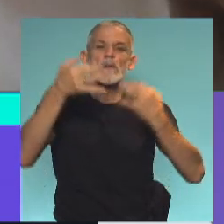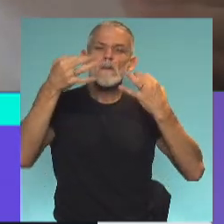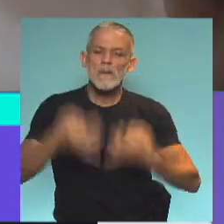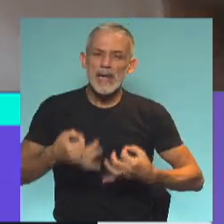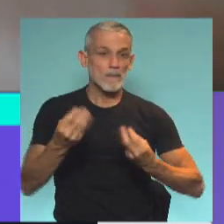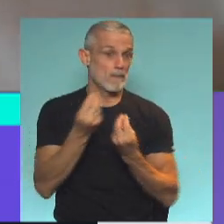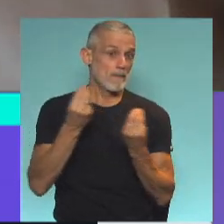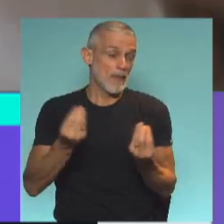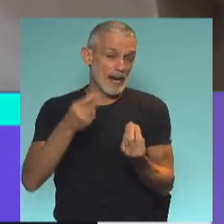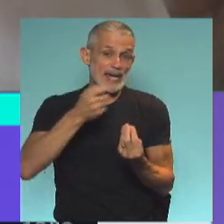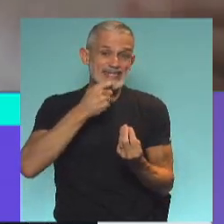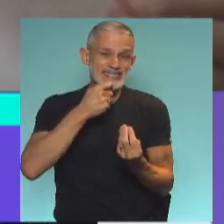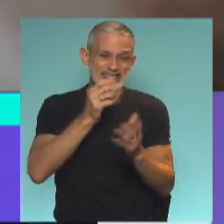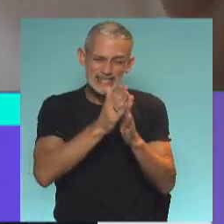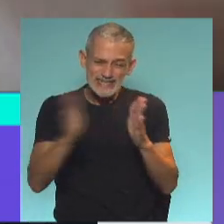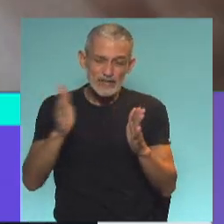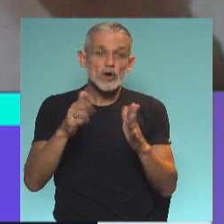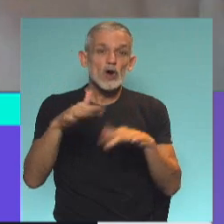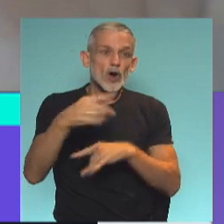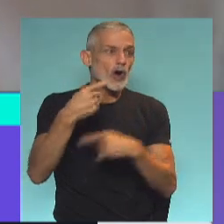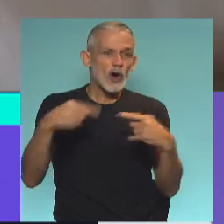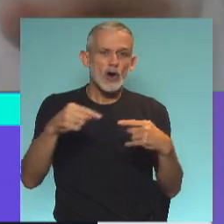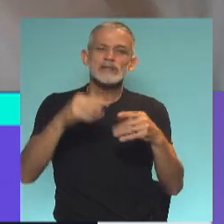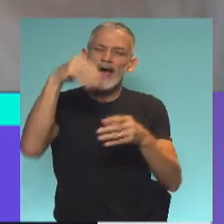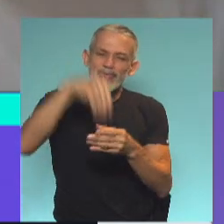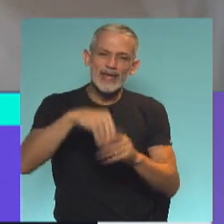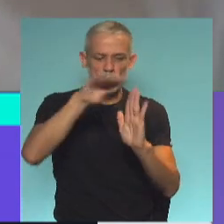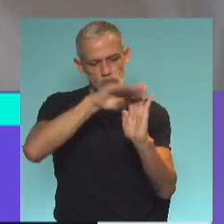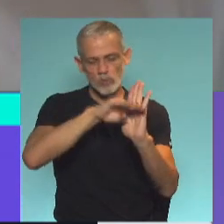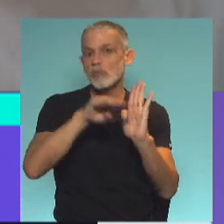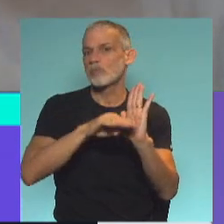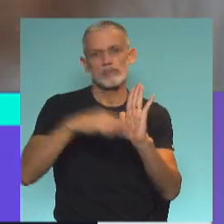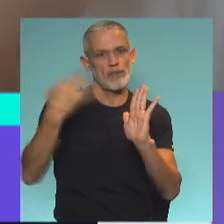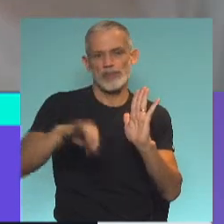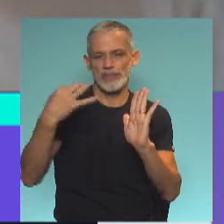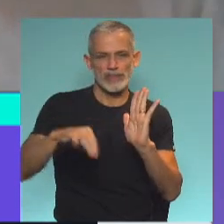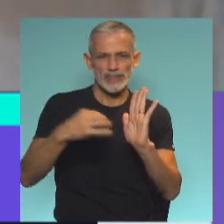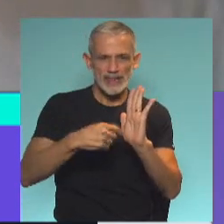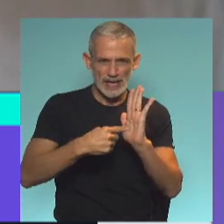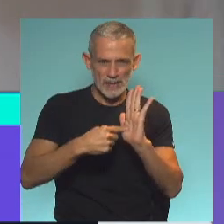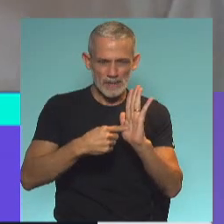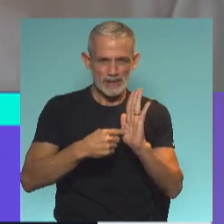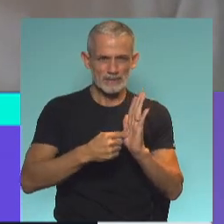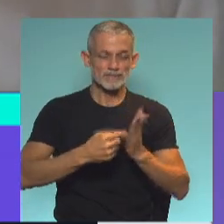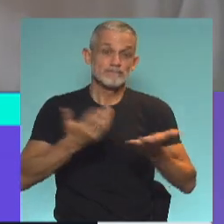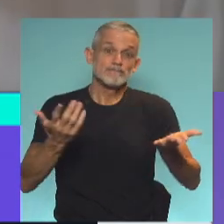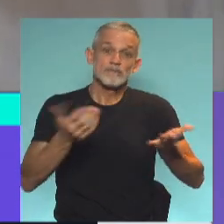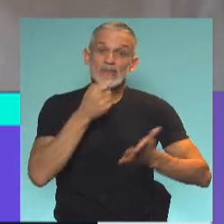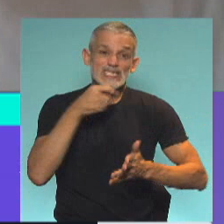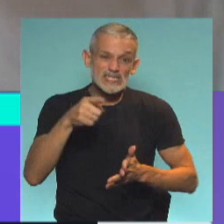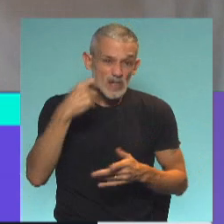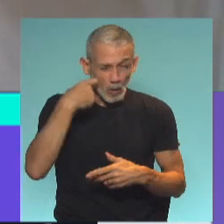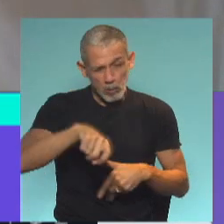hecha para que si se hacen cosas estén dentro del marco regulatorio de las medidas permitidas. De lo